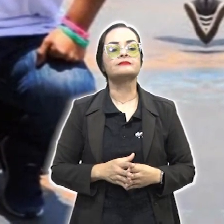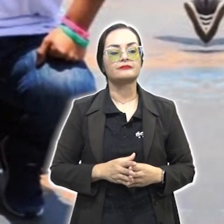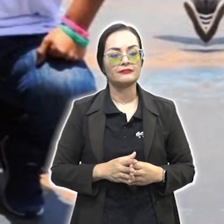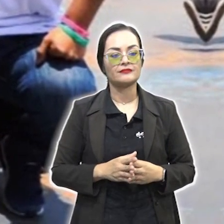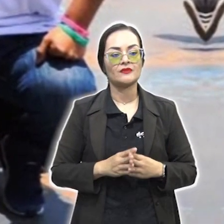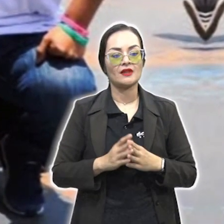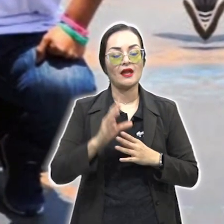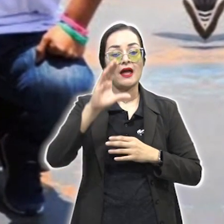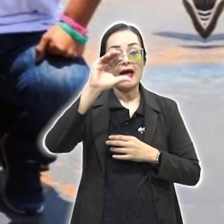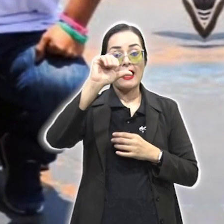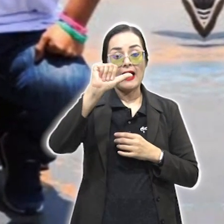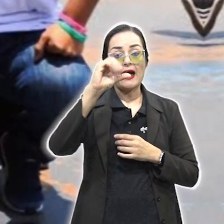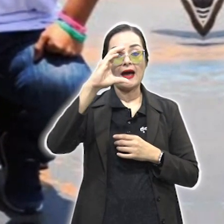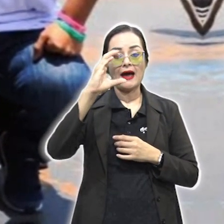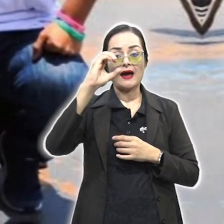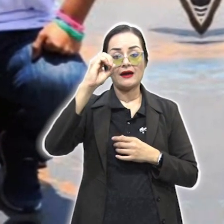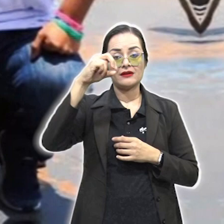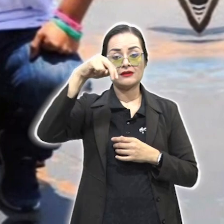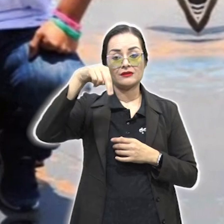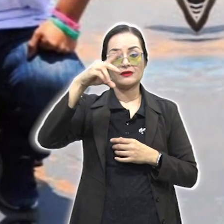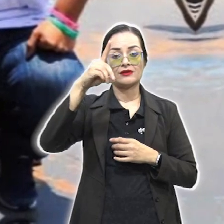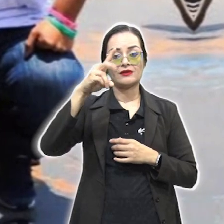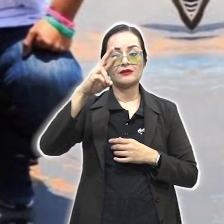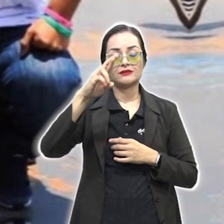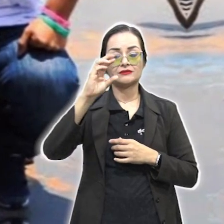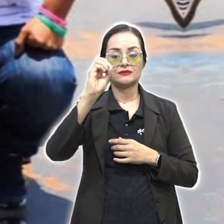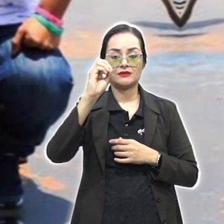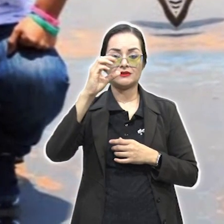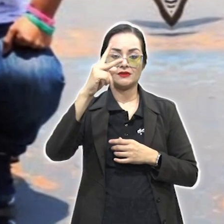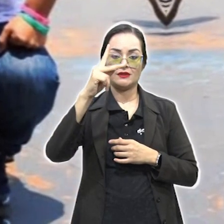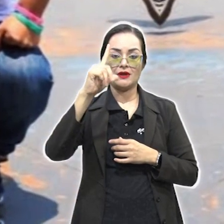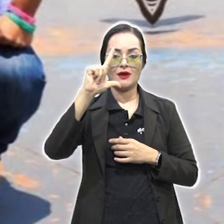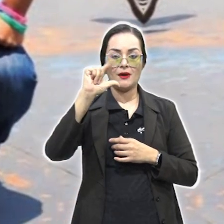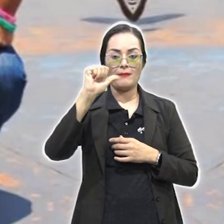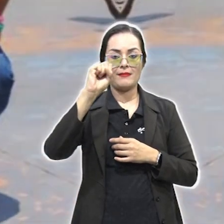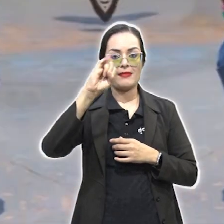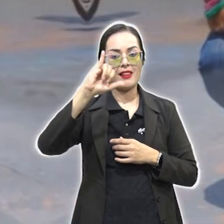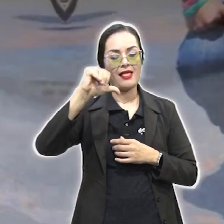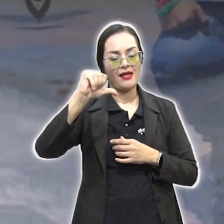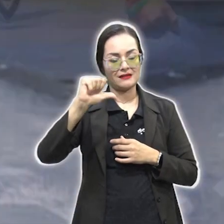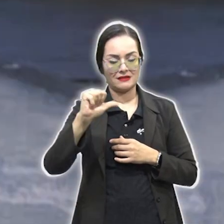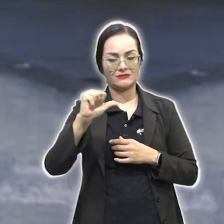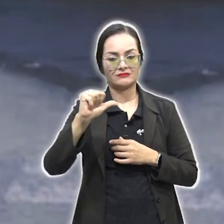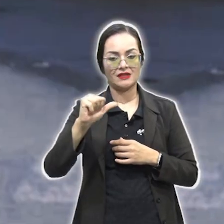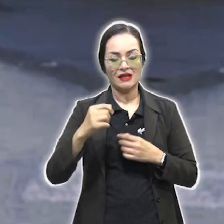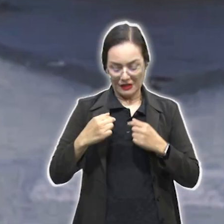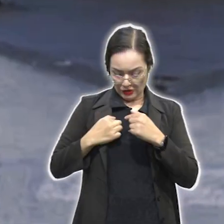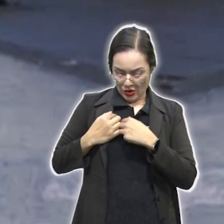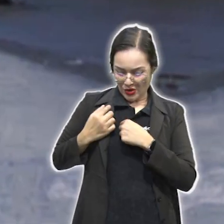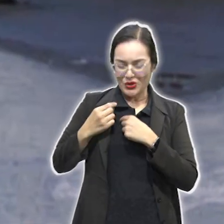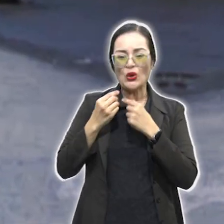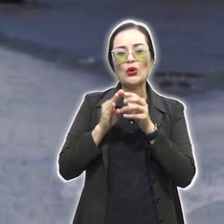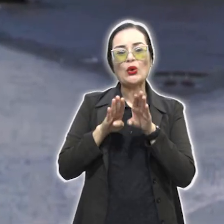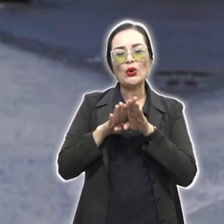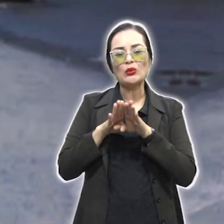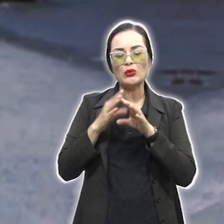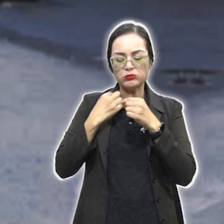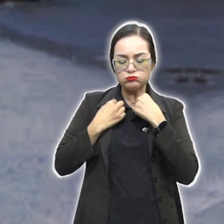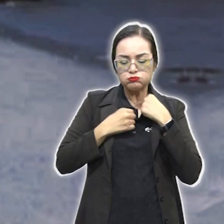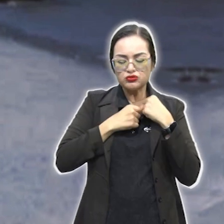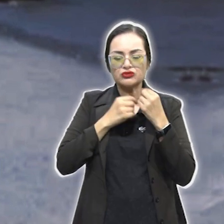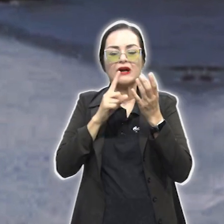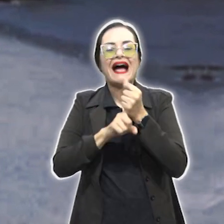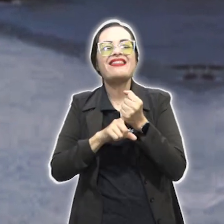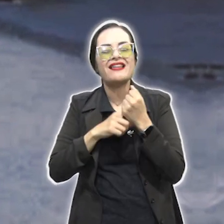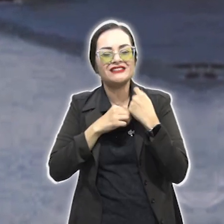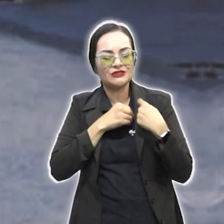de la acondroplasia es la mutación espontánea de un gen llamado FGFR3. Existen dos tipos de